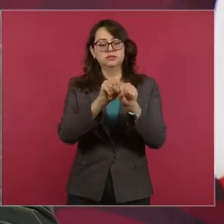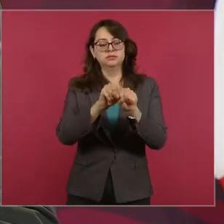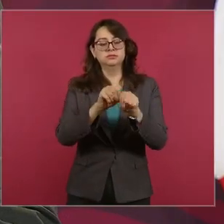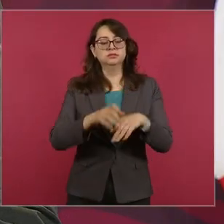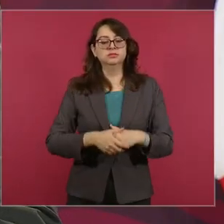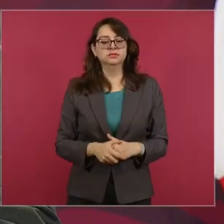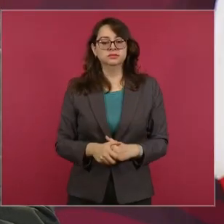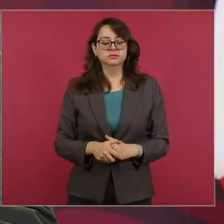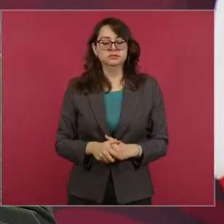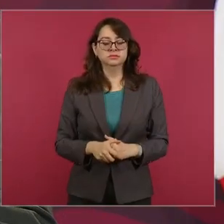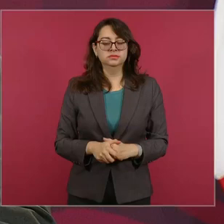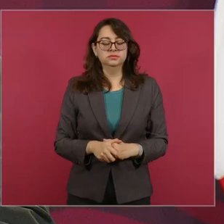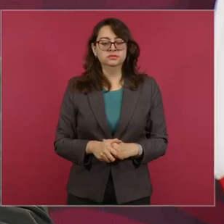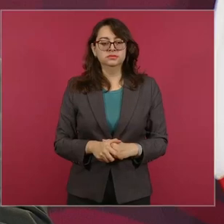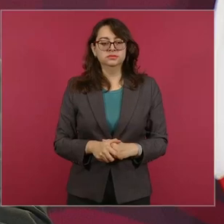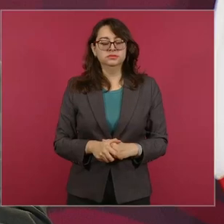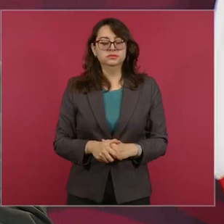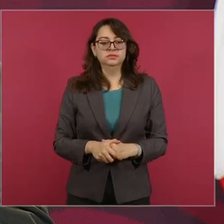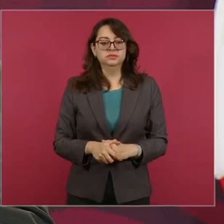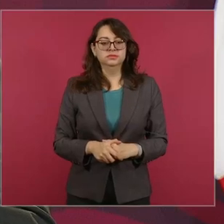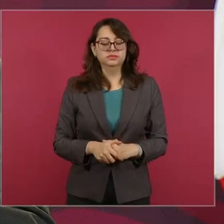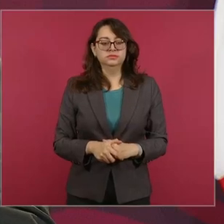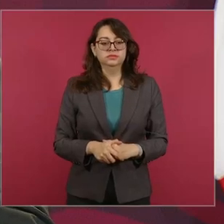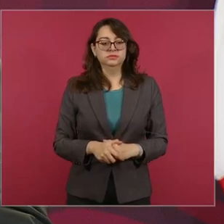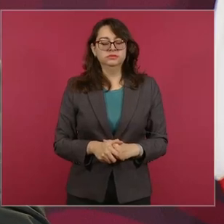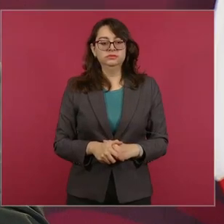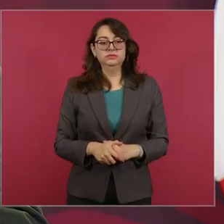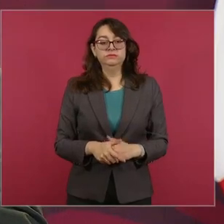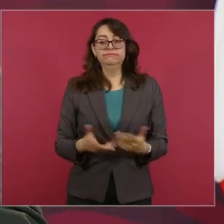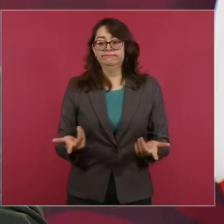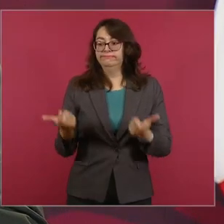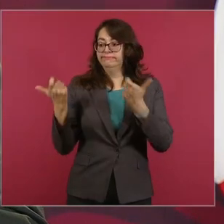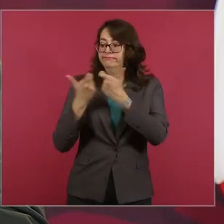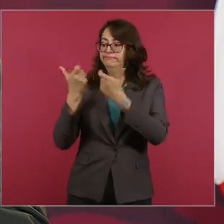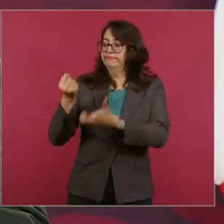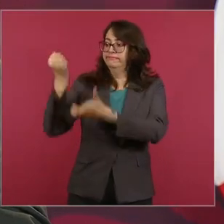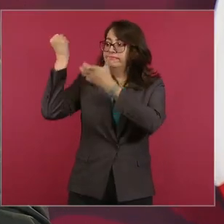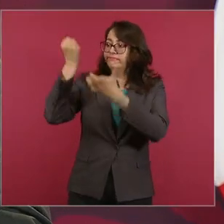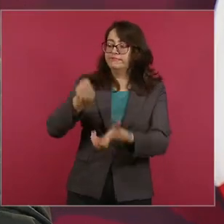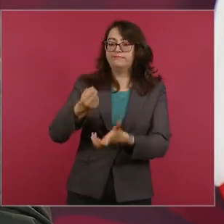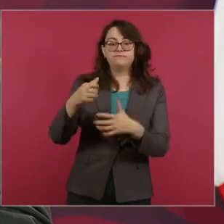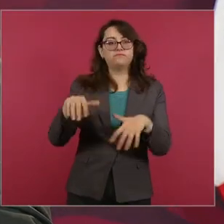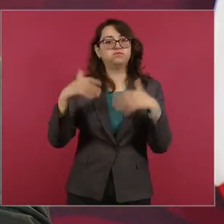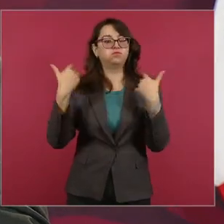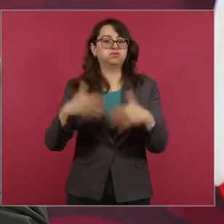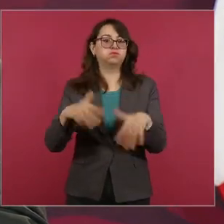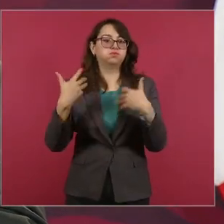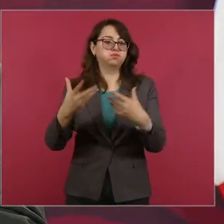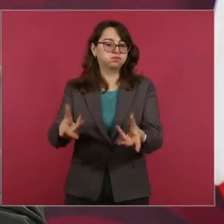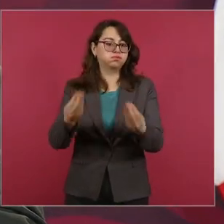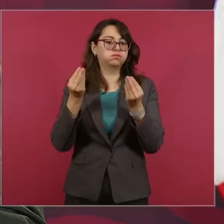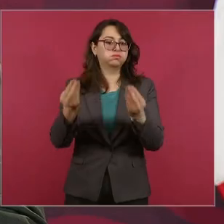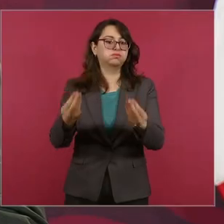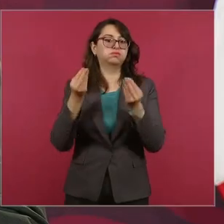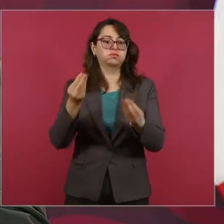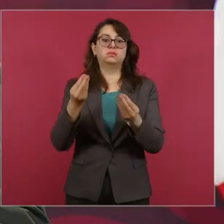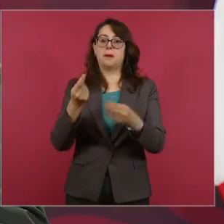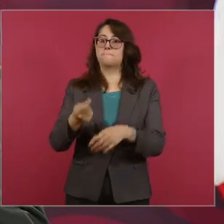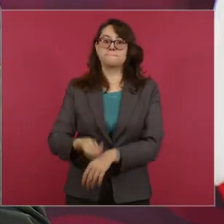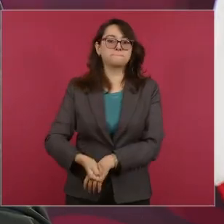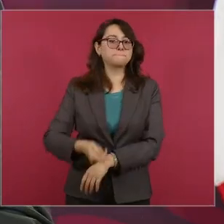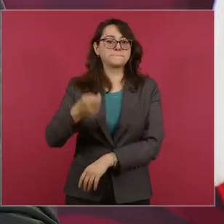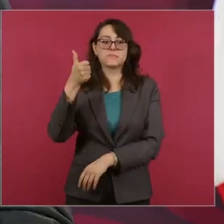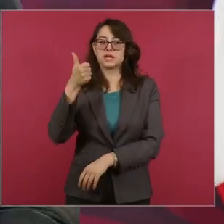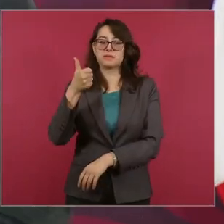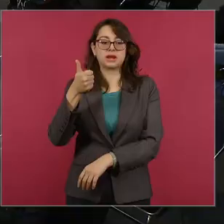Acaba de salir el dato de inversión extranjera, es récord en